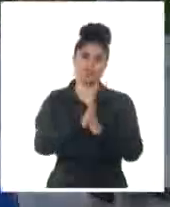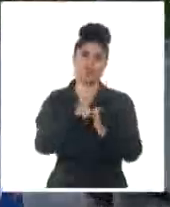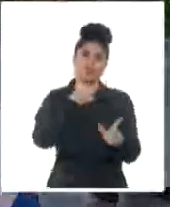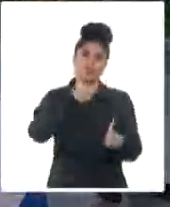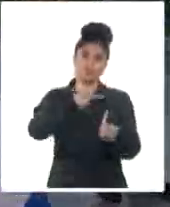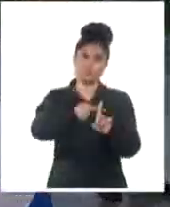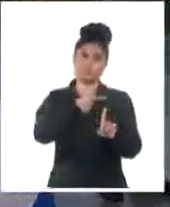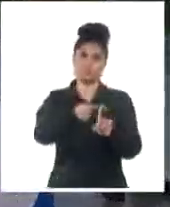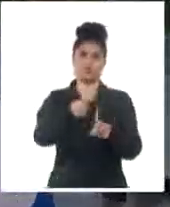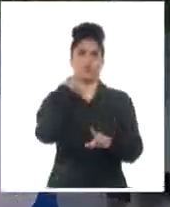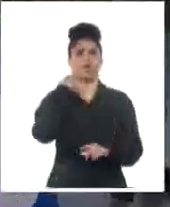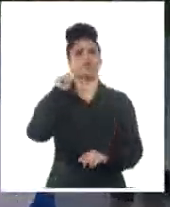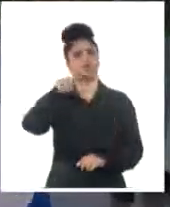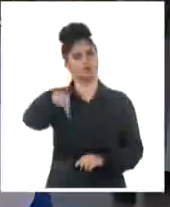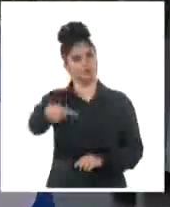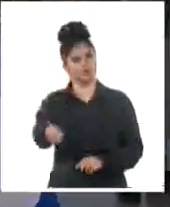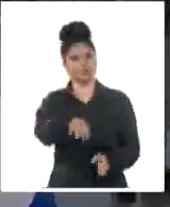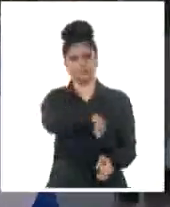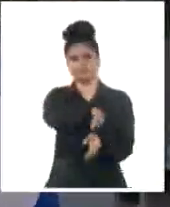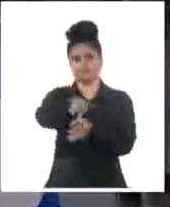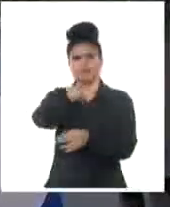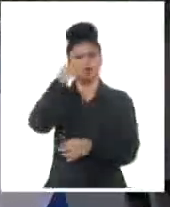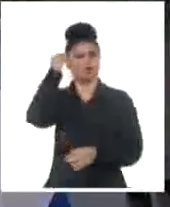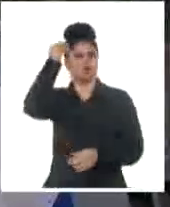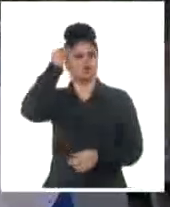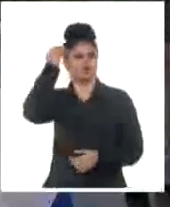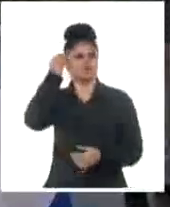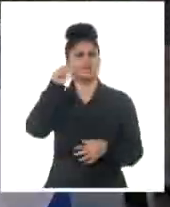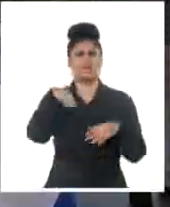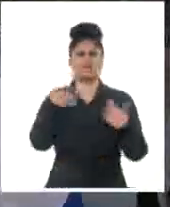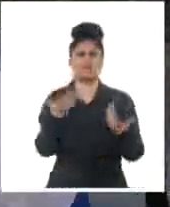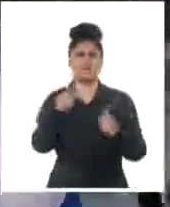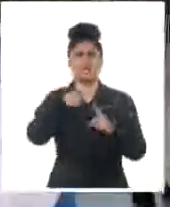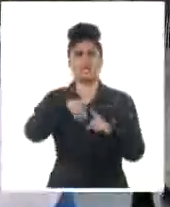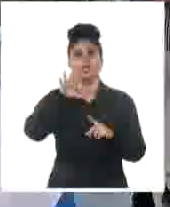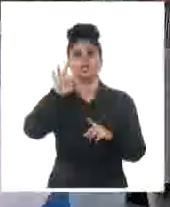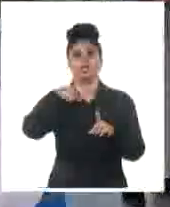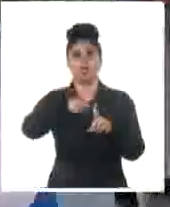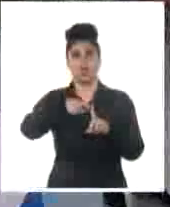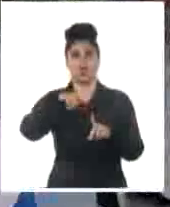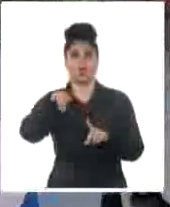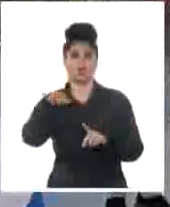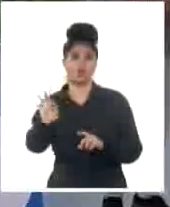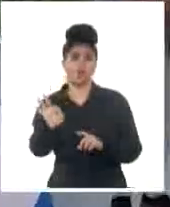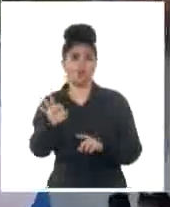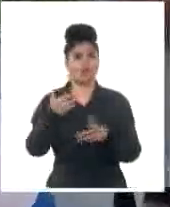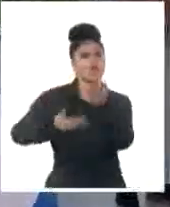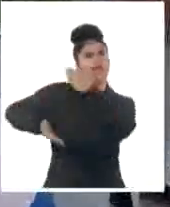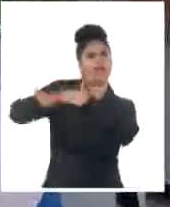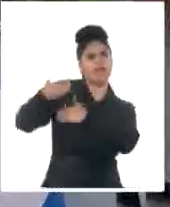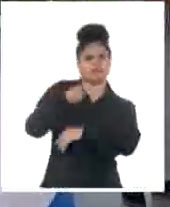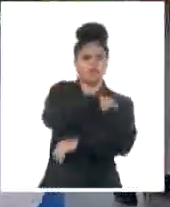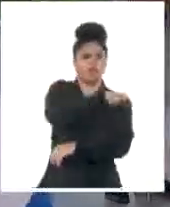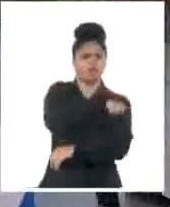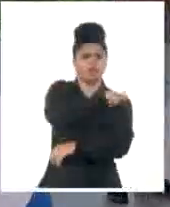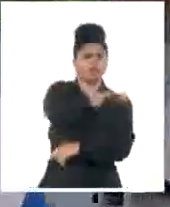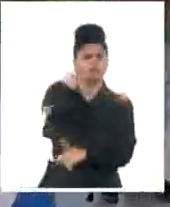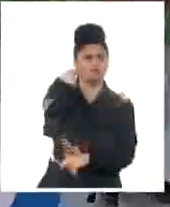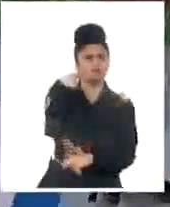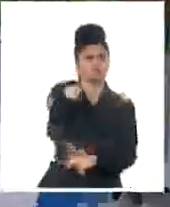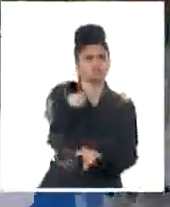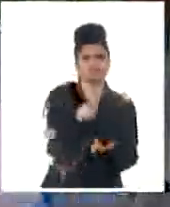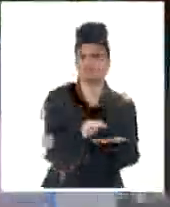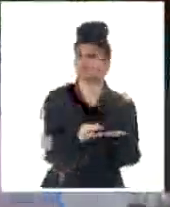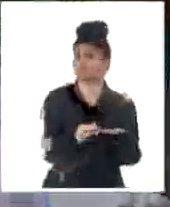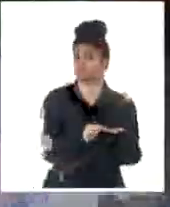cosas. ¿Qué ha significado para ti, Tokio, de ser un atleta prácticamente desconocido por tu juventud y ya todas las personas te ven, te conocen, saben quién